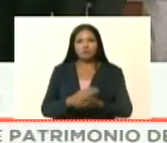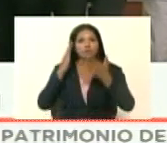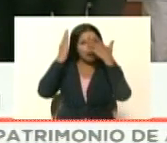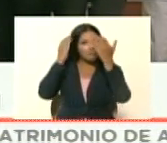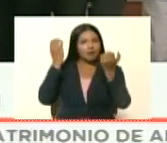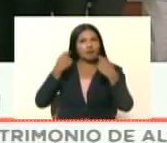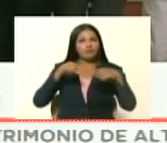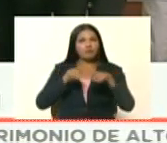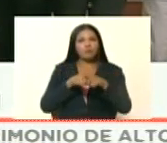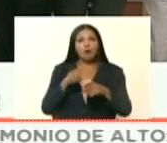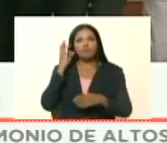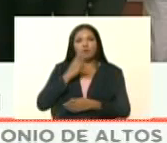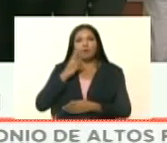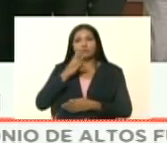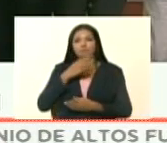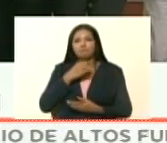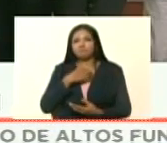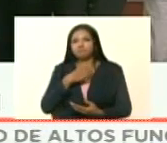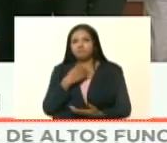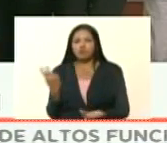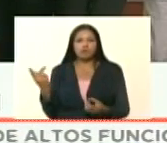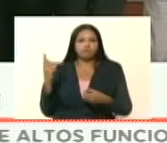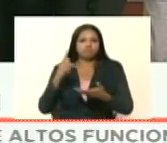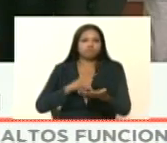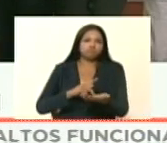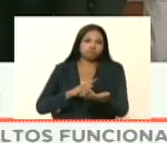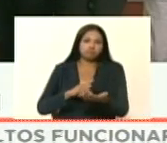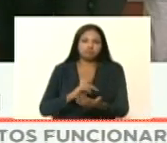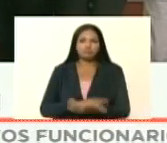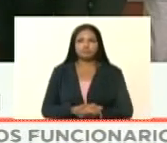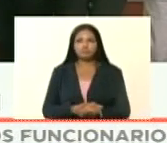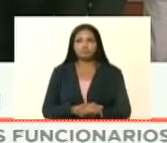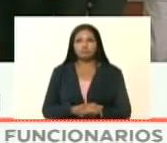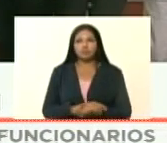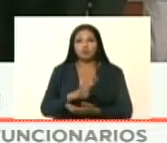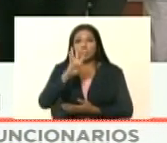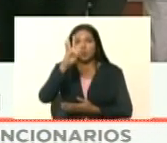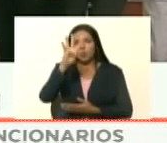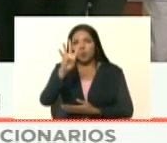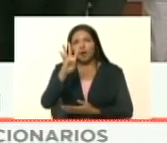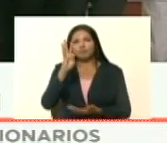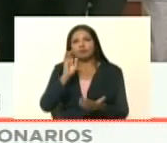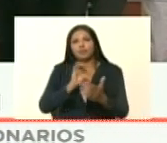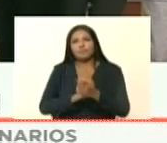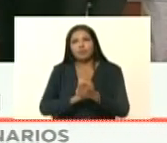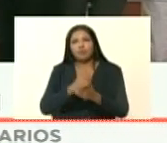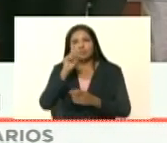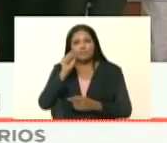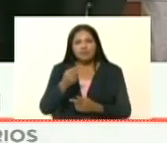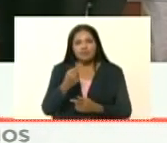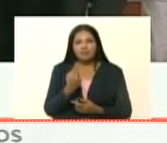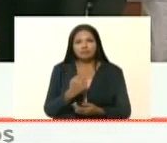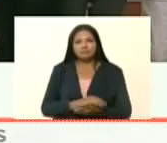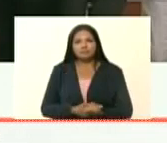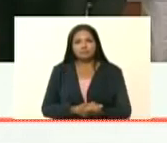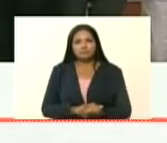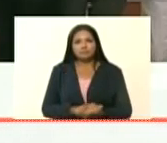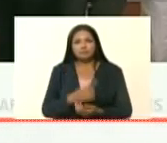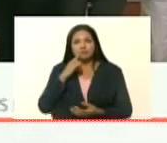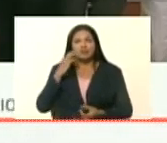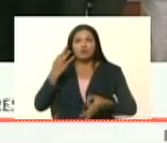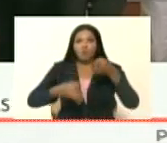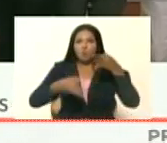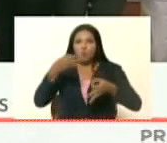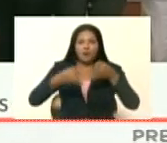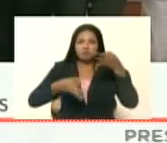de Venezuela en Washington, pero no pudieron acompañarnos. Especialmente a los cuatro compañeros que están bajo juicio en